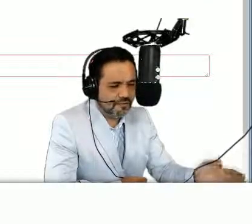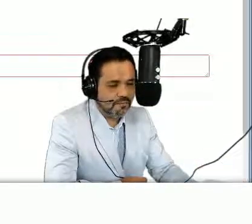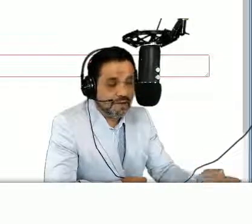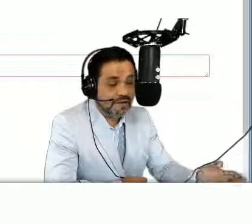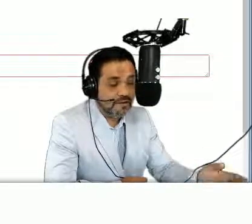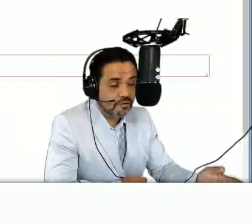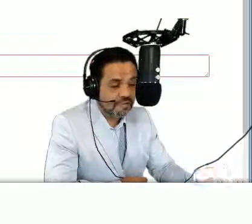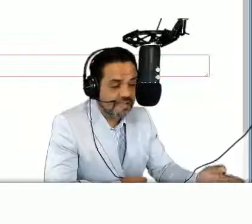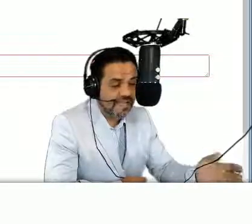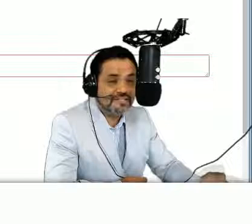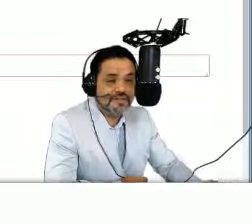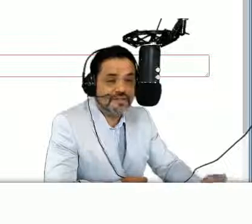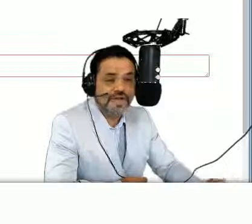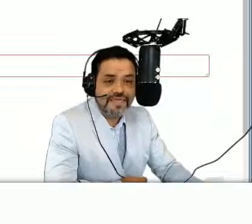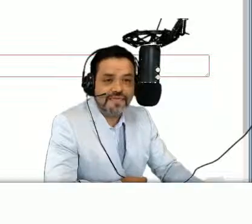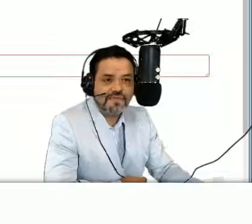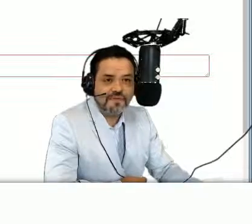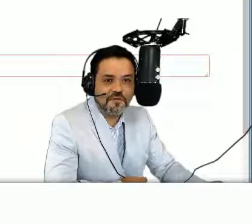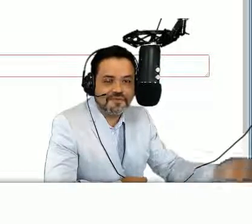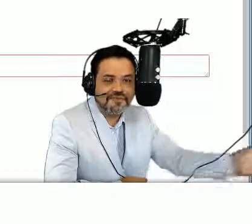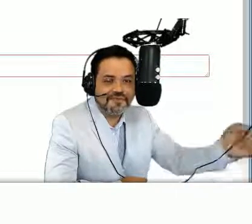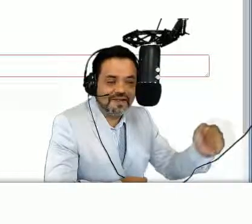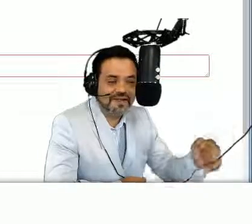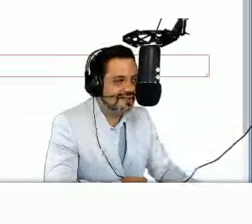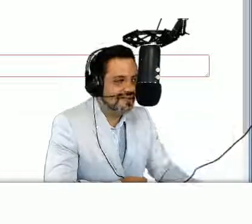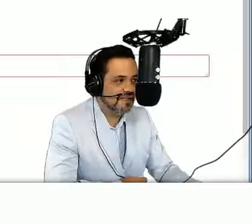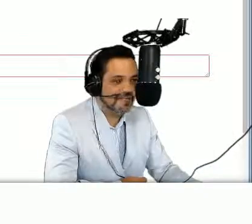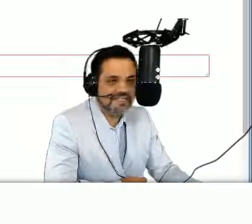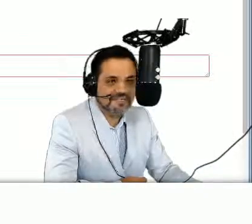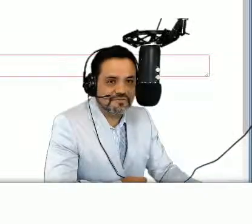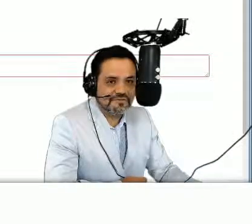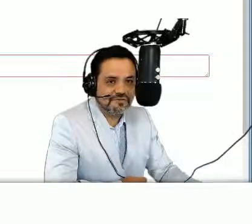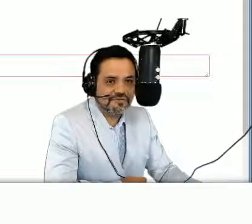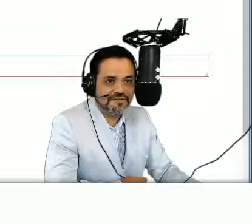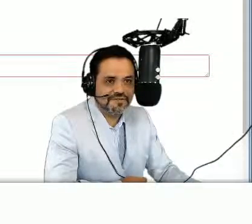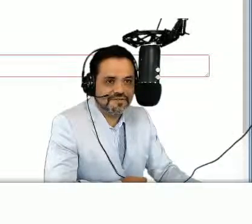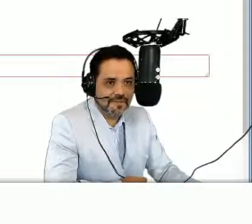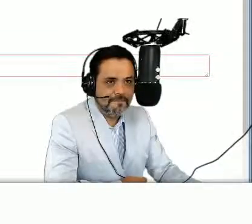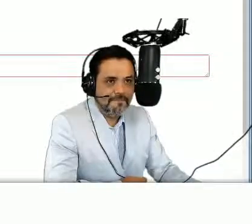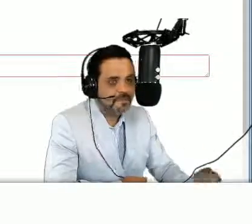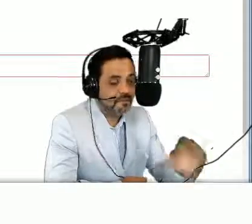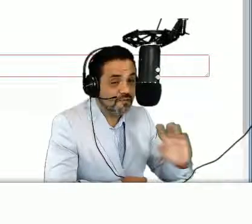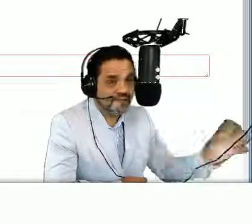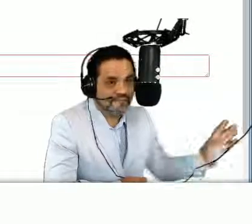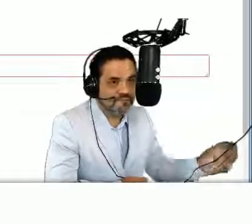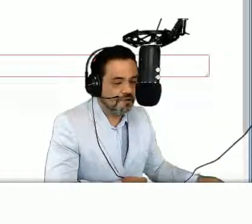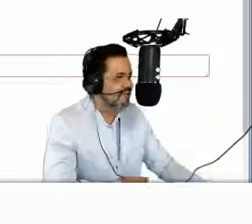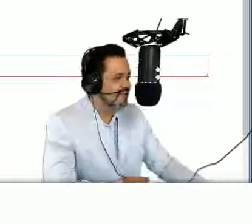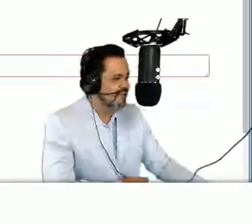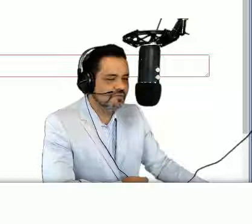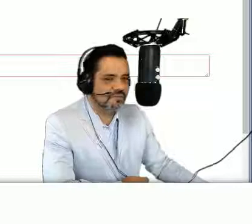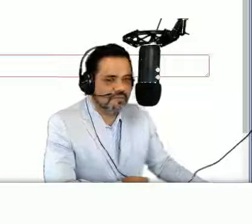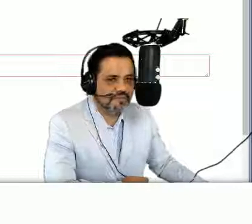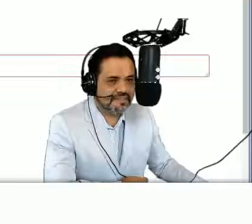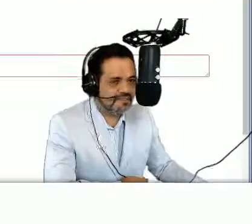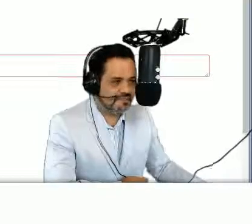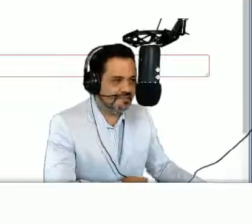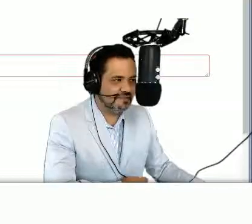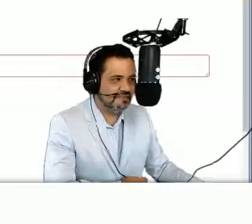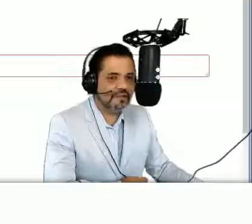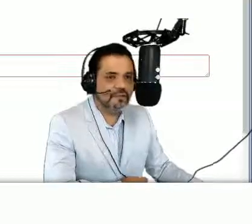en Europa, en Rusia, qué discusión hay con este tema de la utilización del Tor. No nos va a dar tiempo ahorita. Es un tema